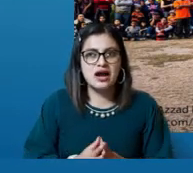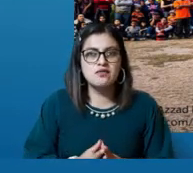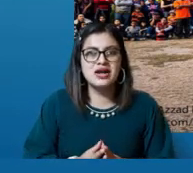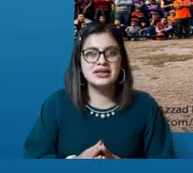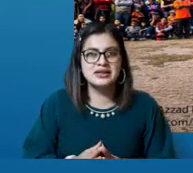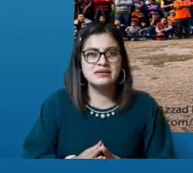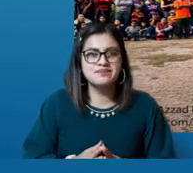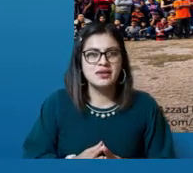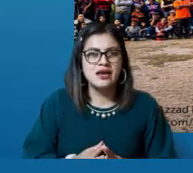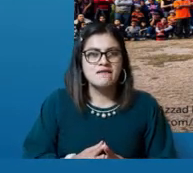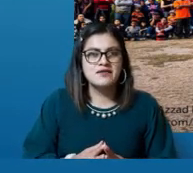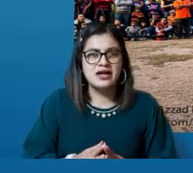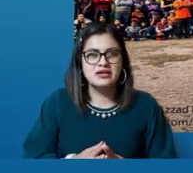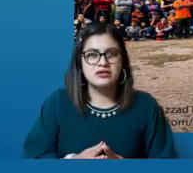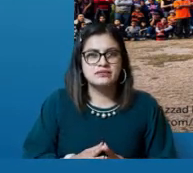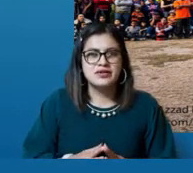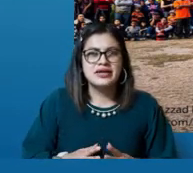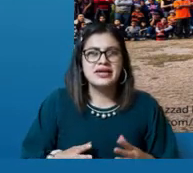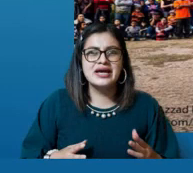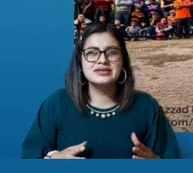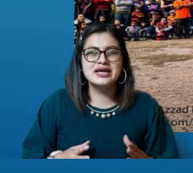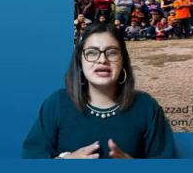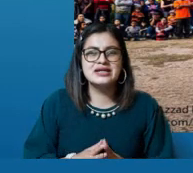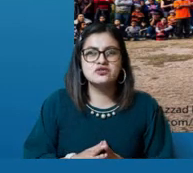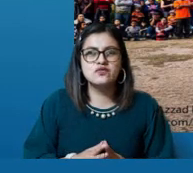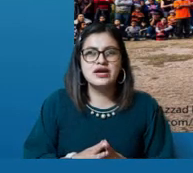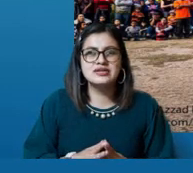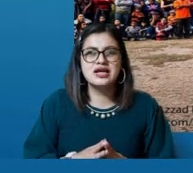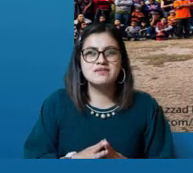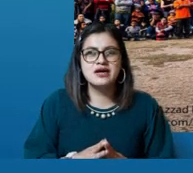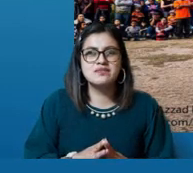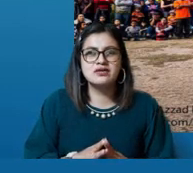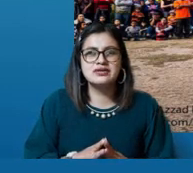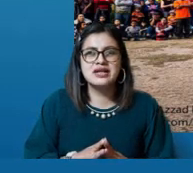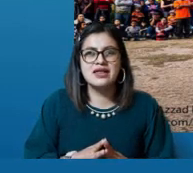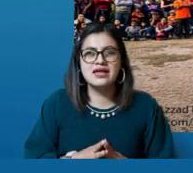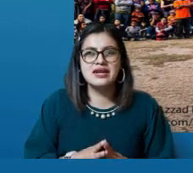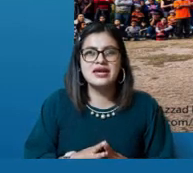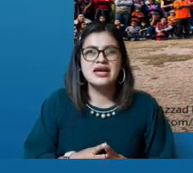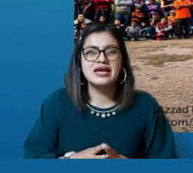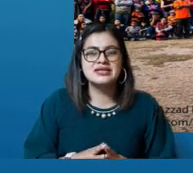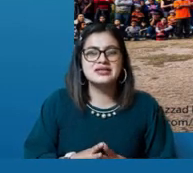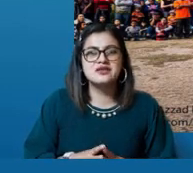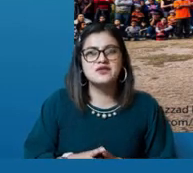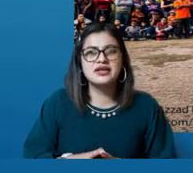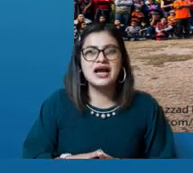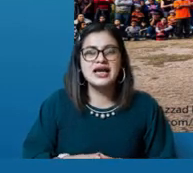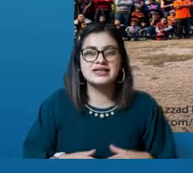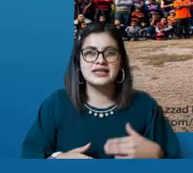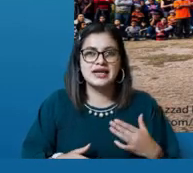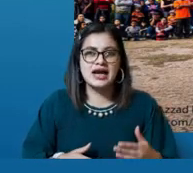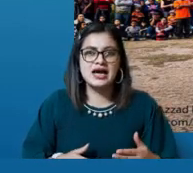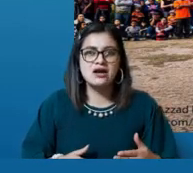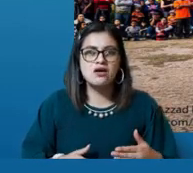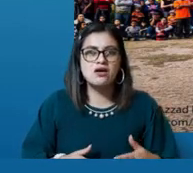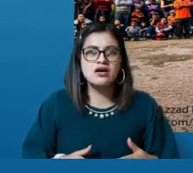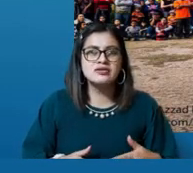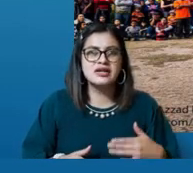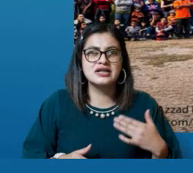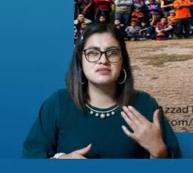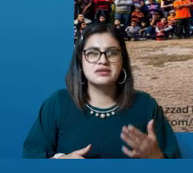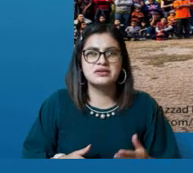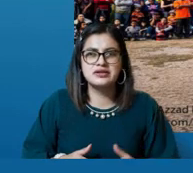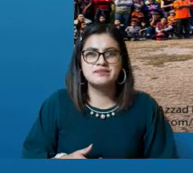del vocablo latín fradillo y este es a su vez del verbo tradere, que significa entregar